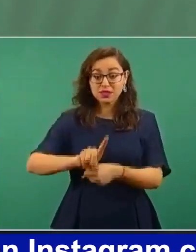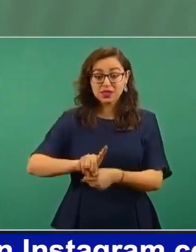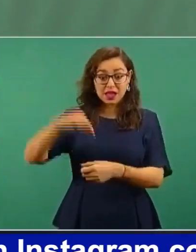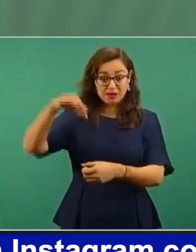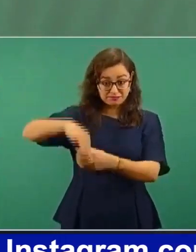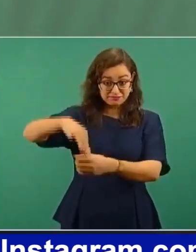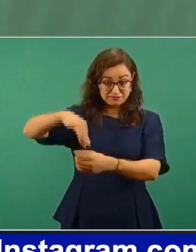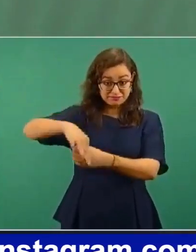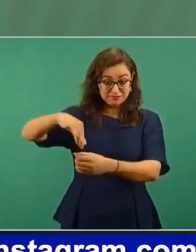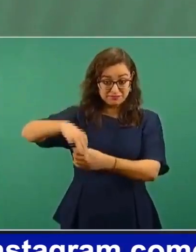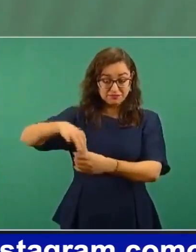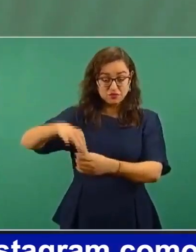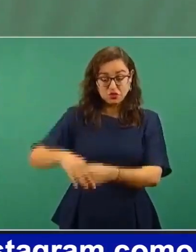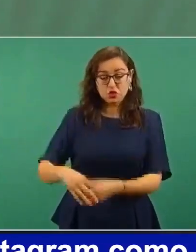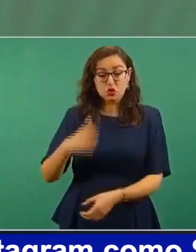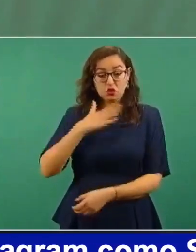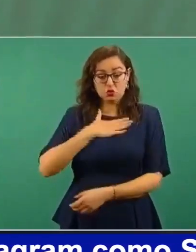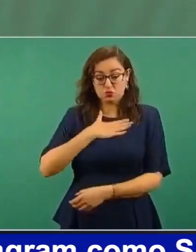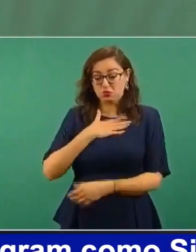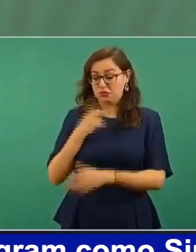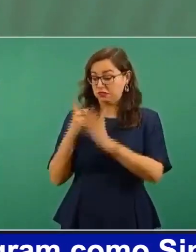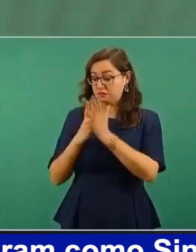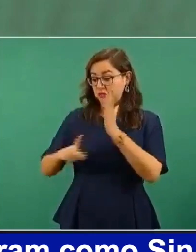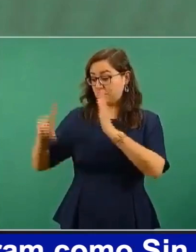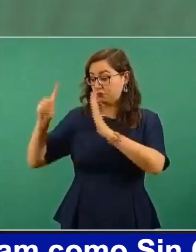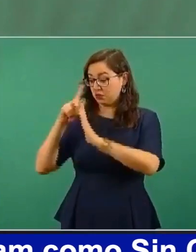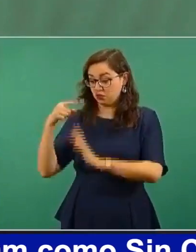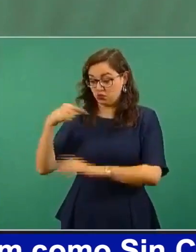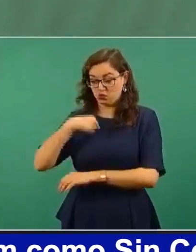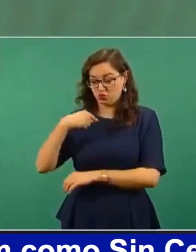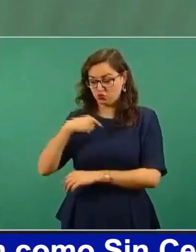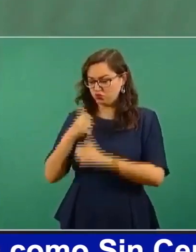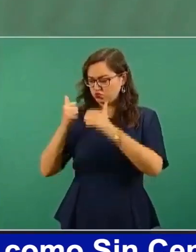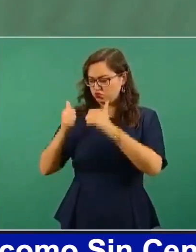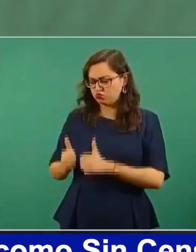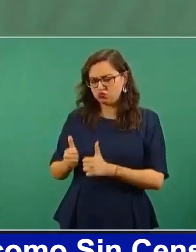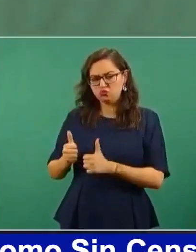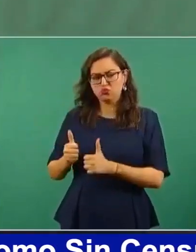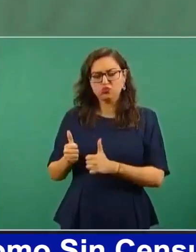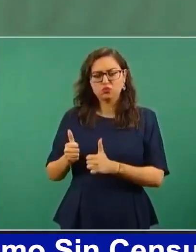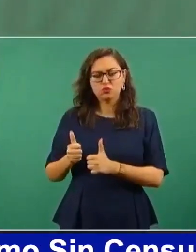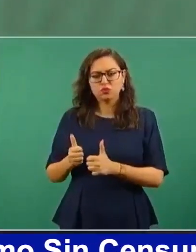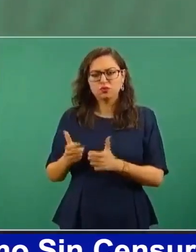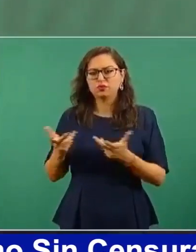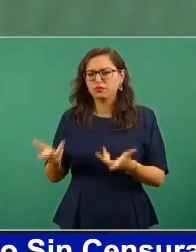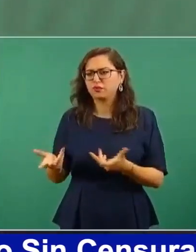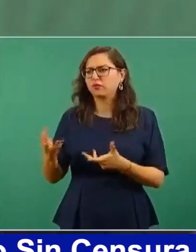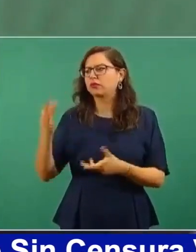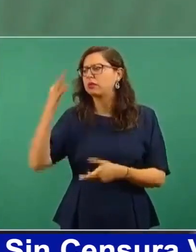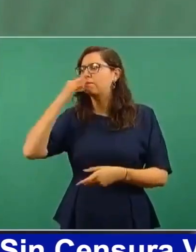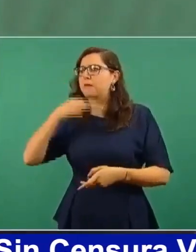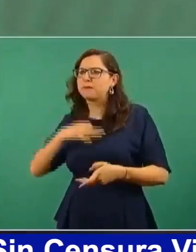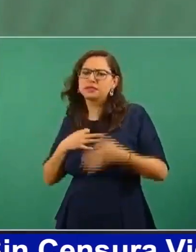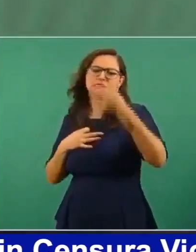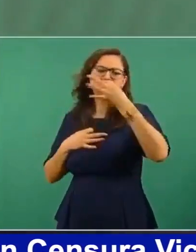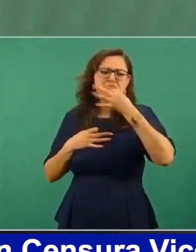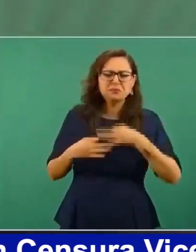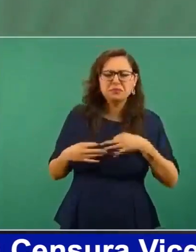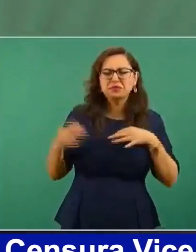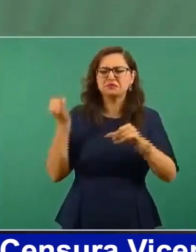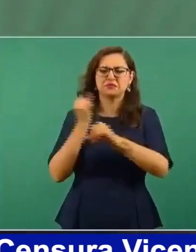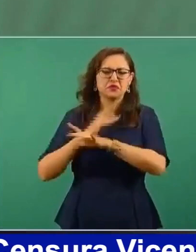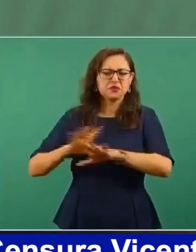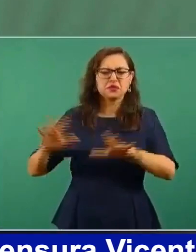saben, mi departamento, y estaba yo recibiendo reportes desde la